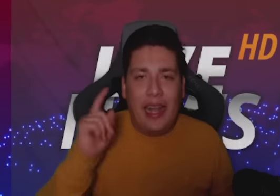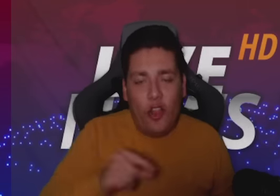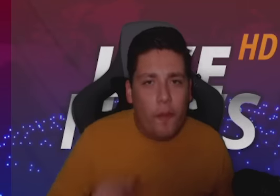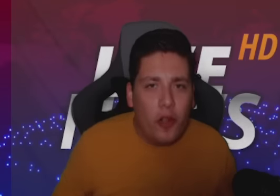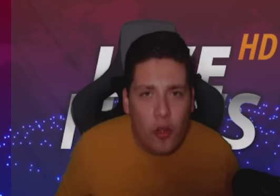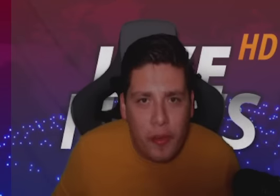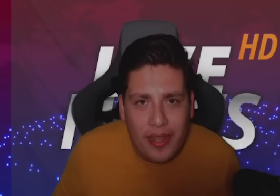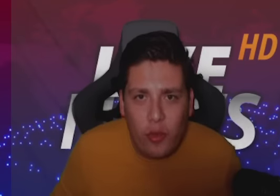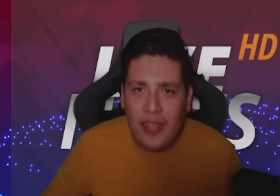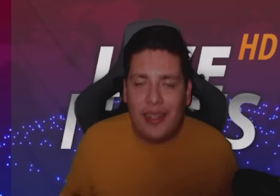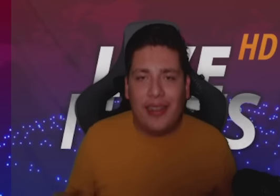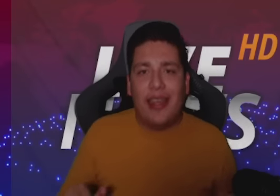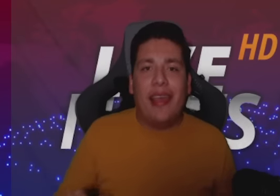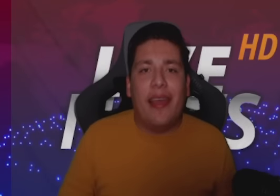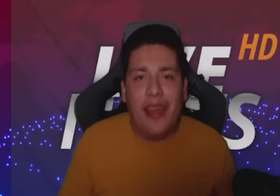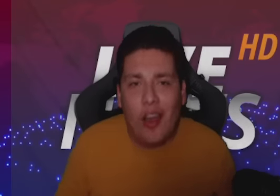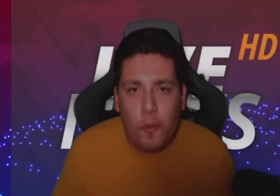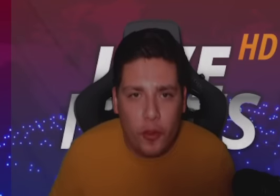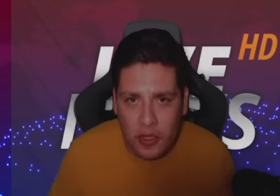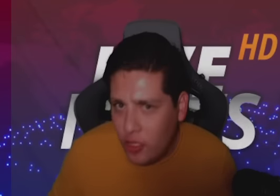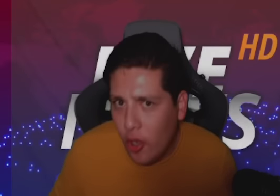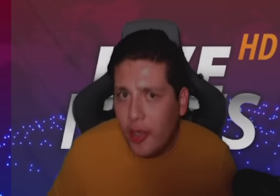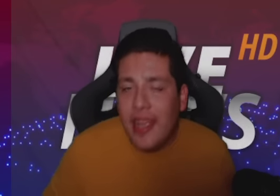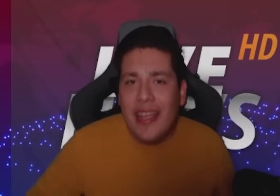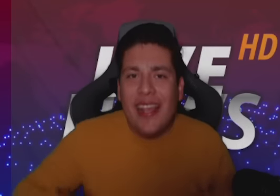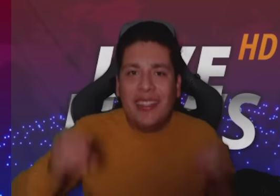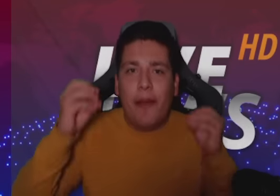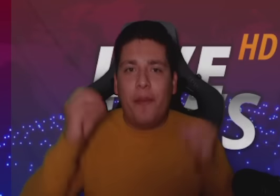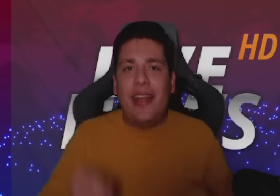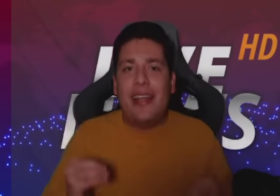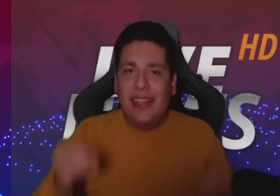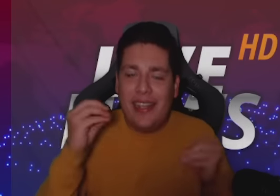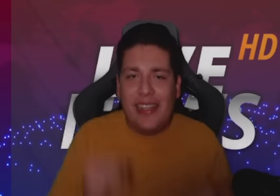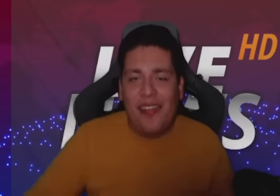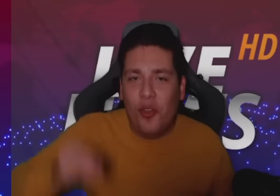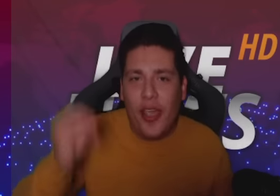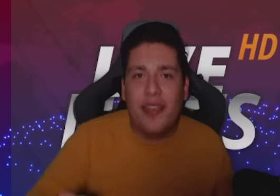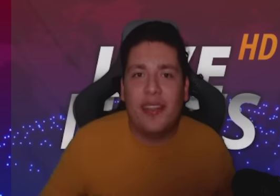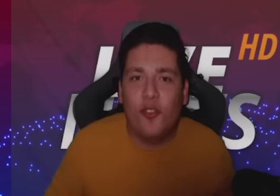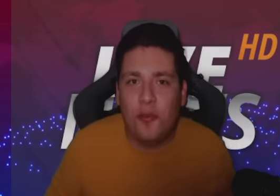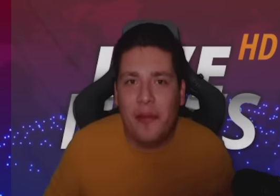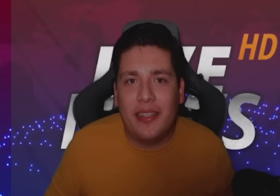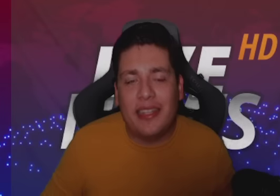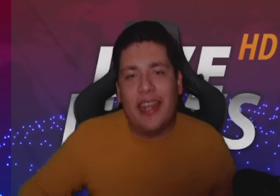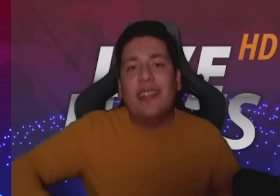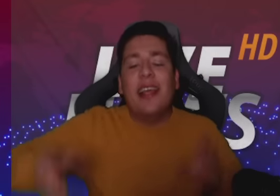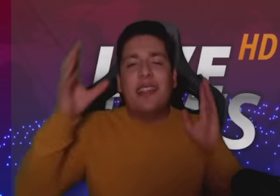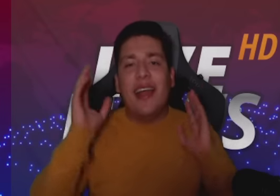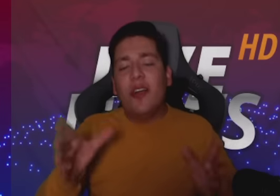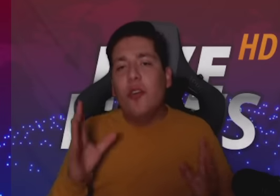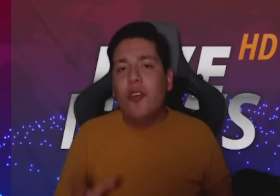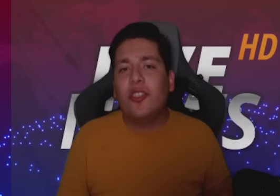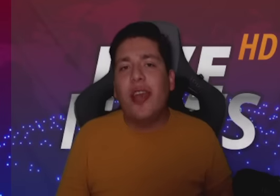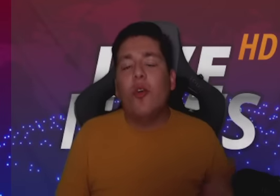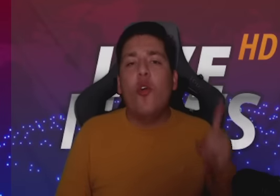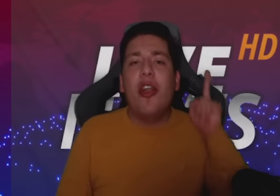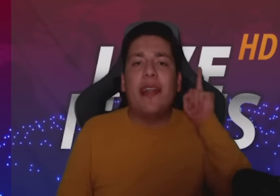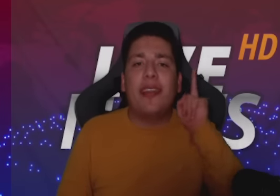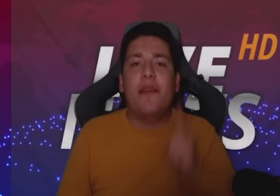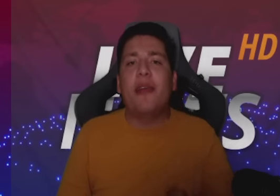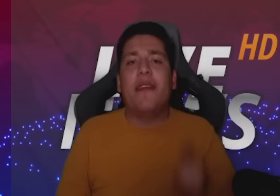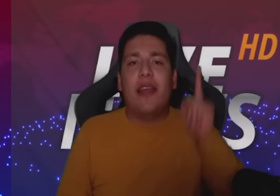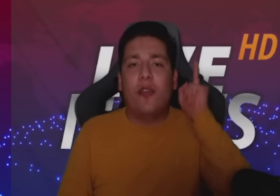se cayó por completo La estrategia de la oposición Y es que apenas iniciando este 2023 se da a conocer